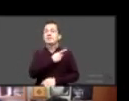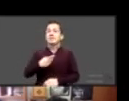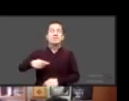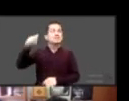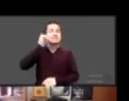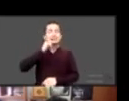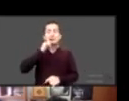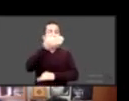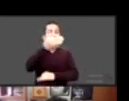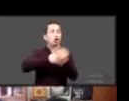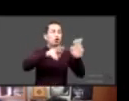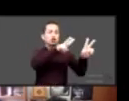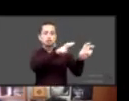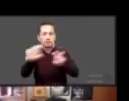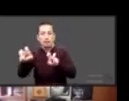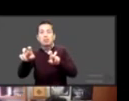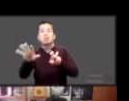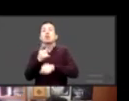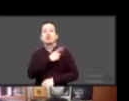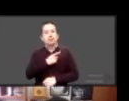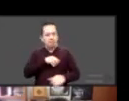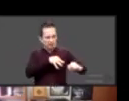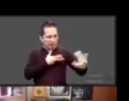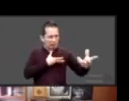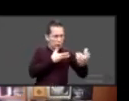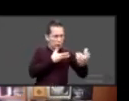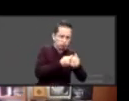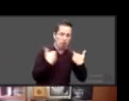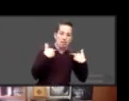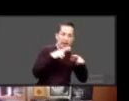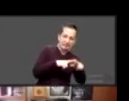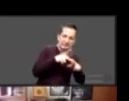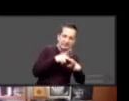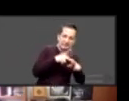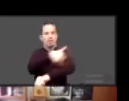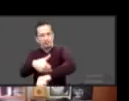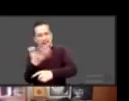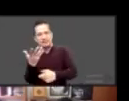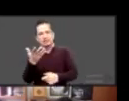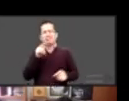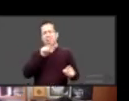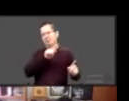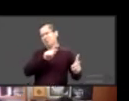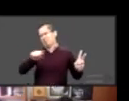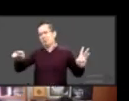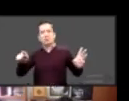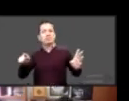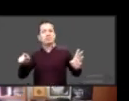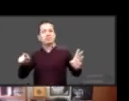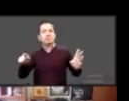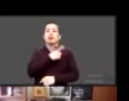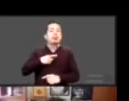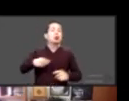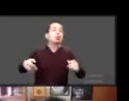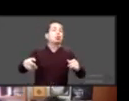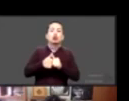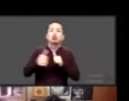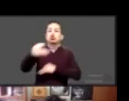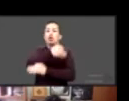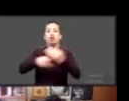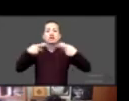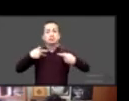a las comunidades. No solo es una tarea del sector salud, pero la educación integral en sexualidad es esta base que tenemos que trabajar de manera